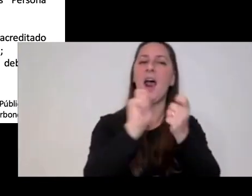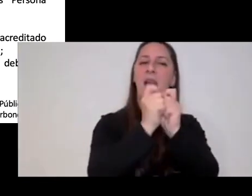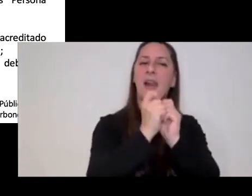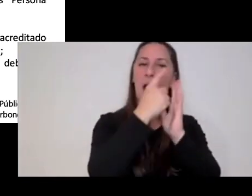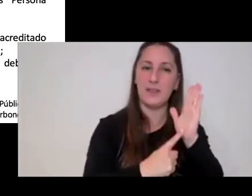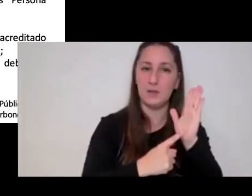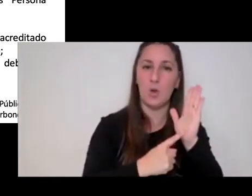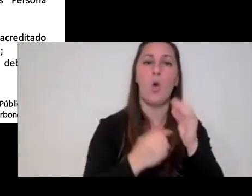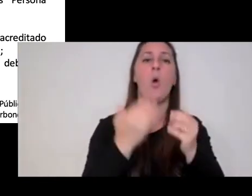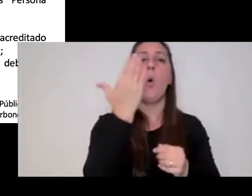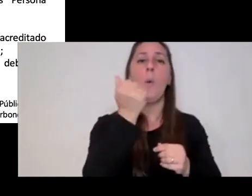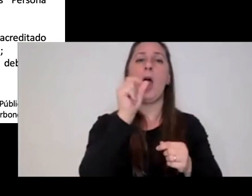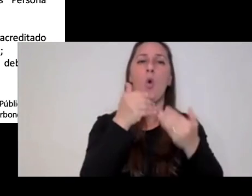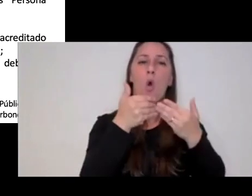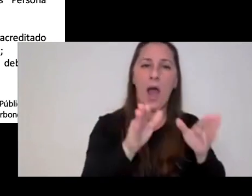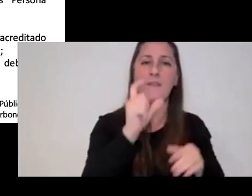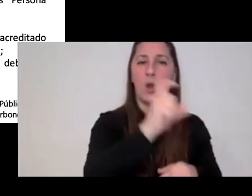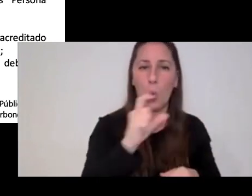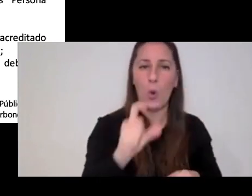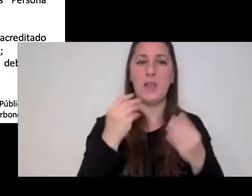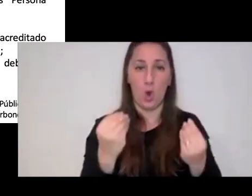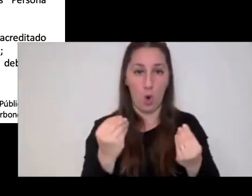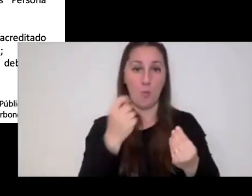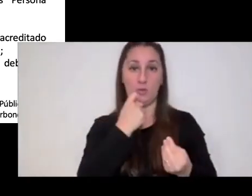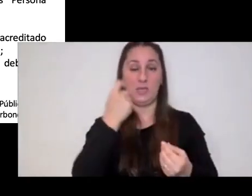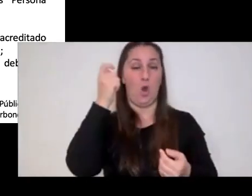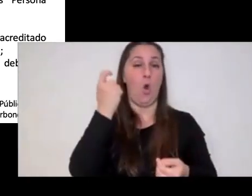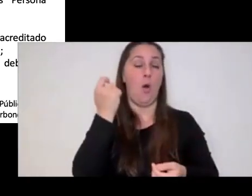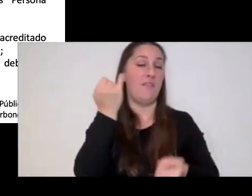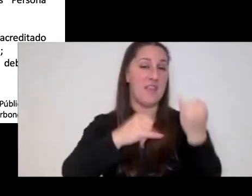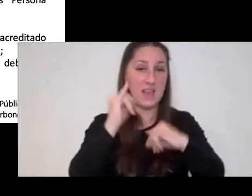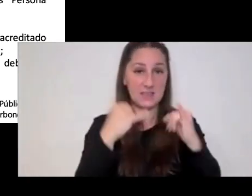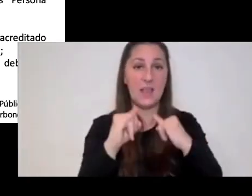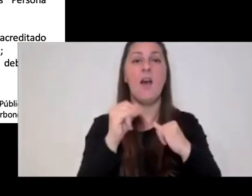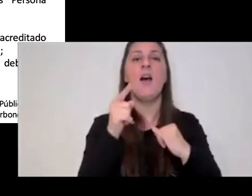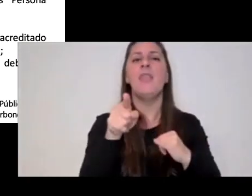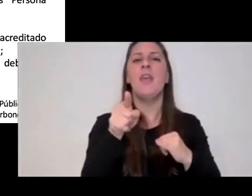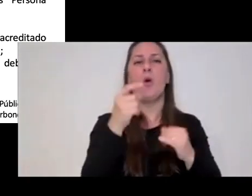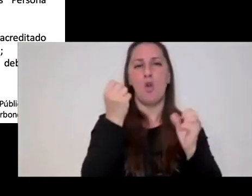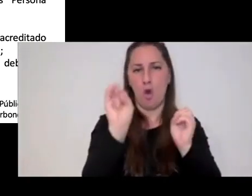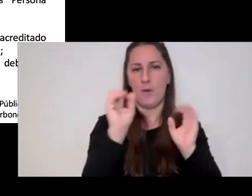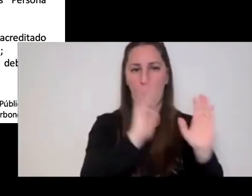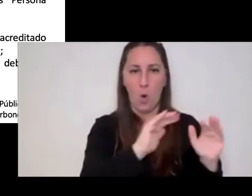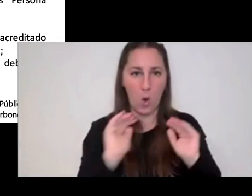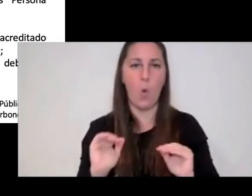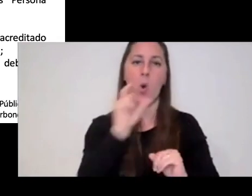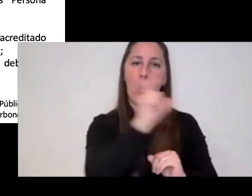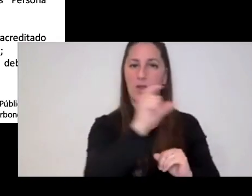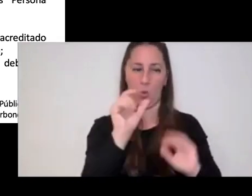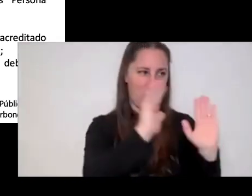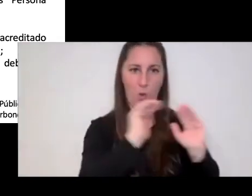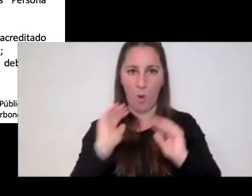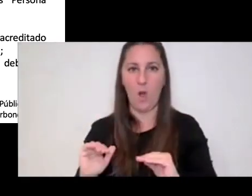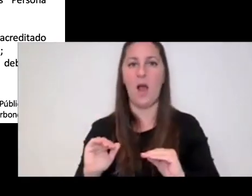administrar la cuenta hacia el operador financiero y nos va a decir que va a tener que tener el mismo nombre que la cuenta bancaria abierta y va a tener que informar los